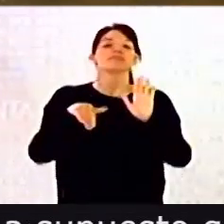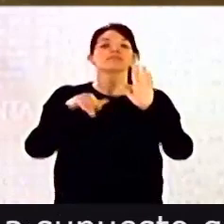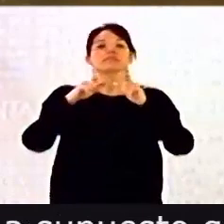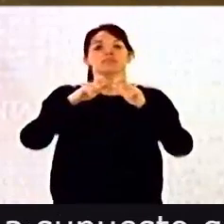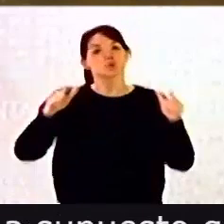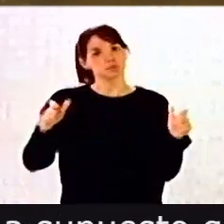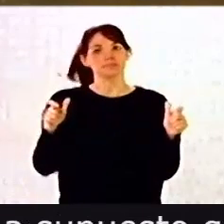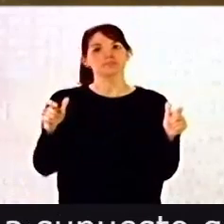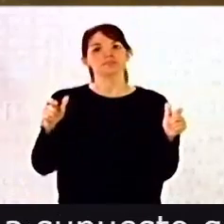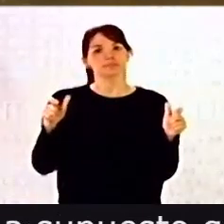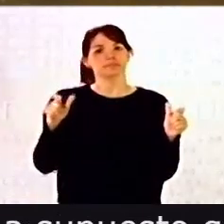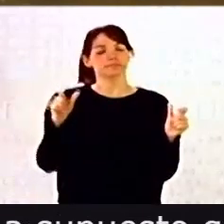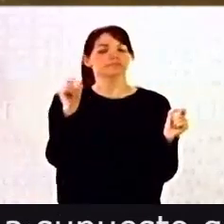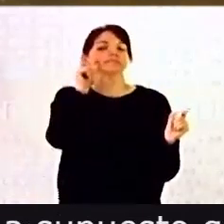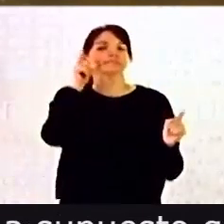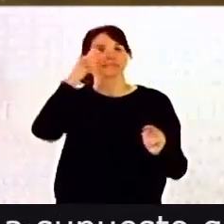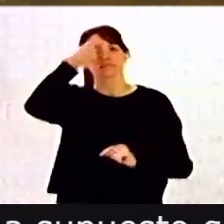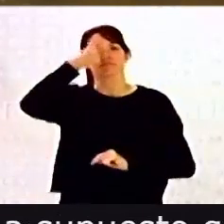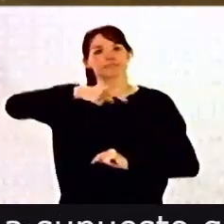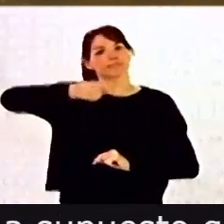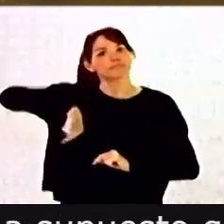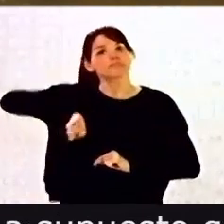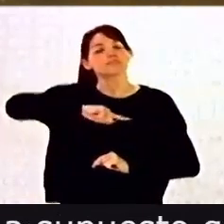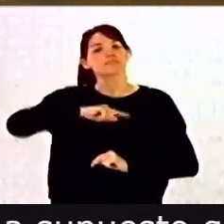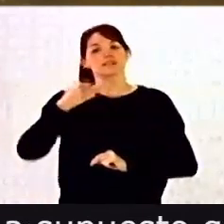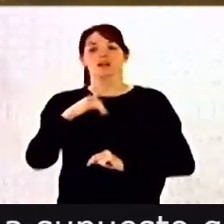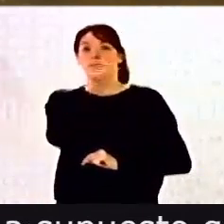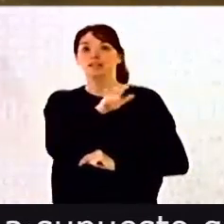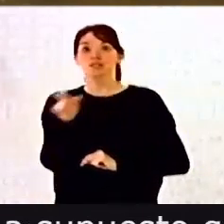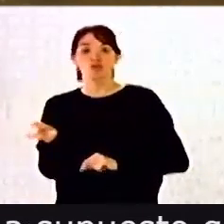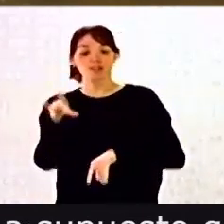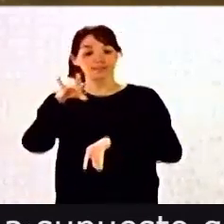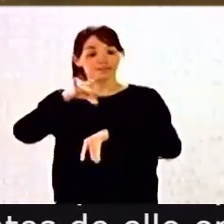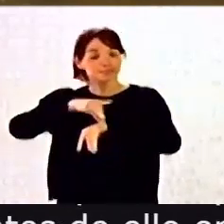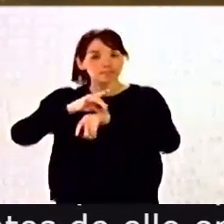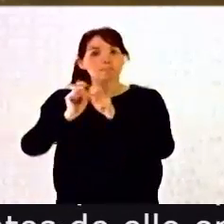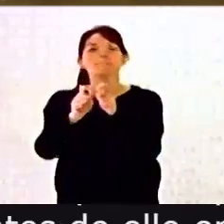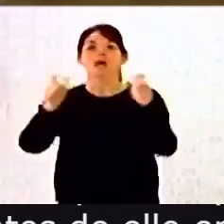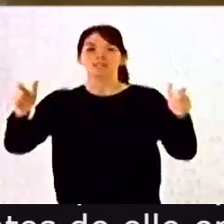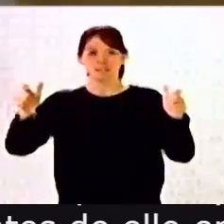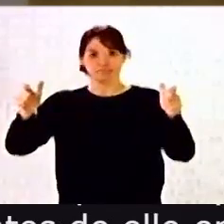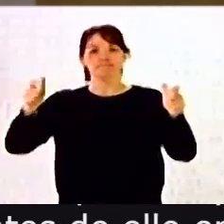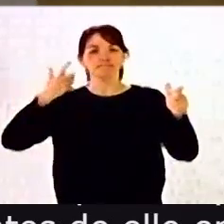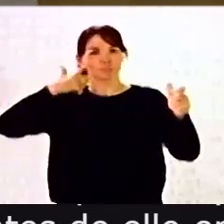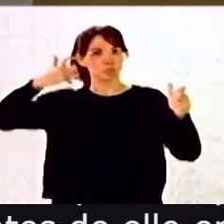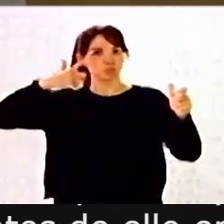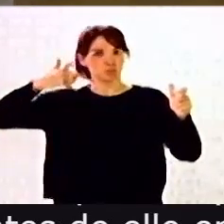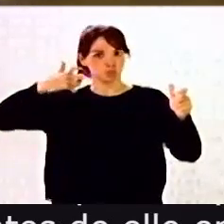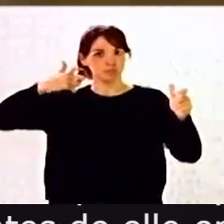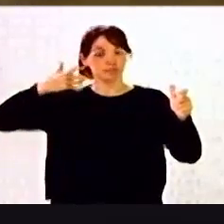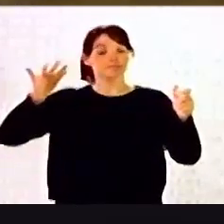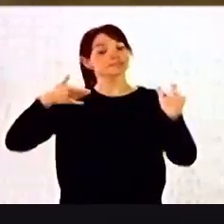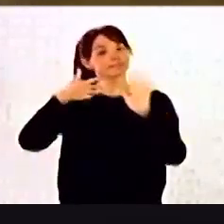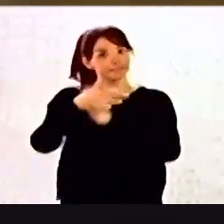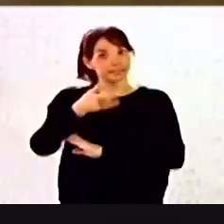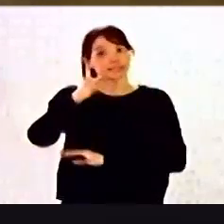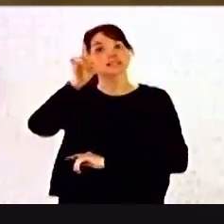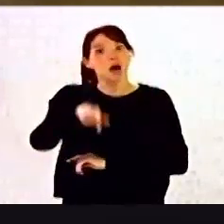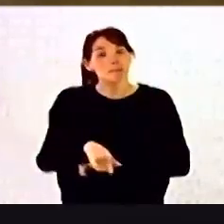incremento, y somos conscientes de ello, en las personas contagiadas. Y, por tanto, también